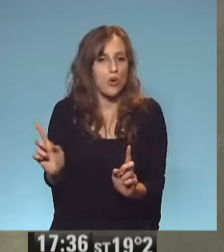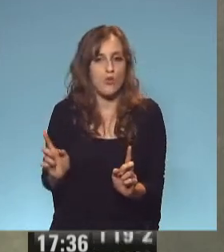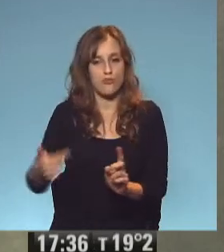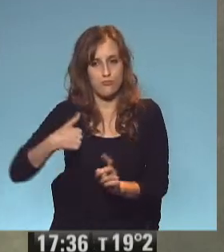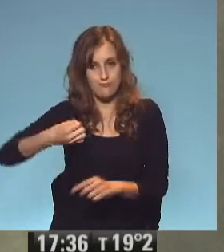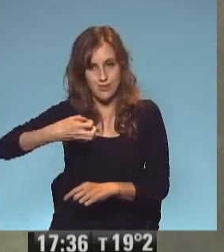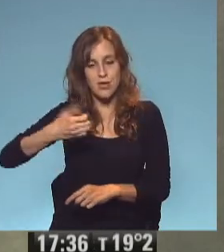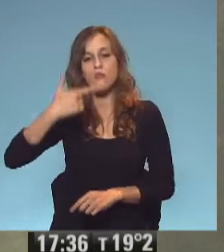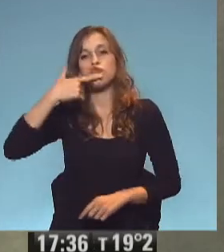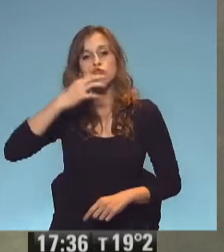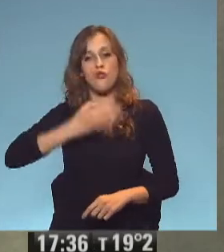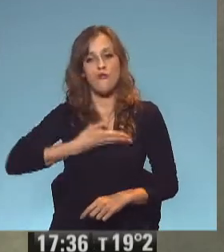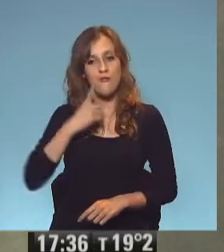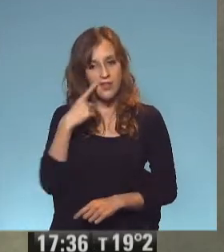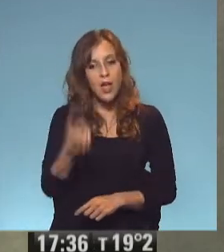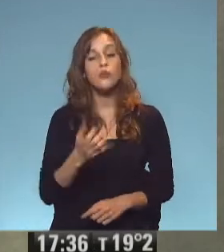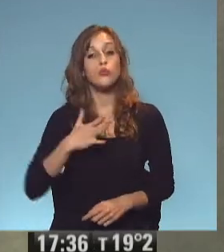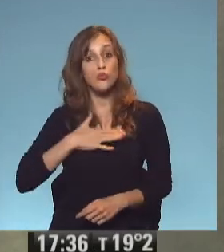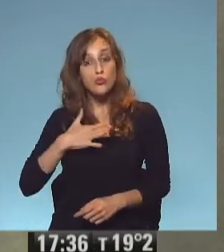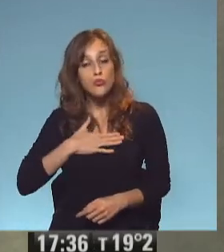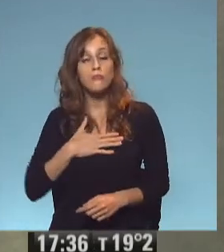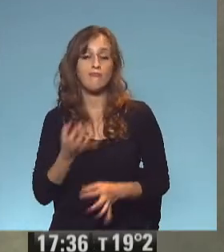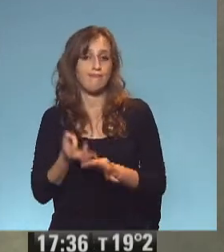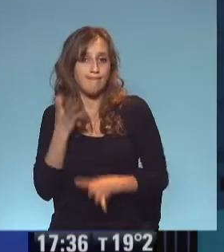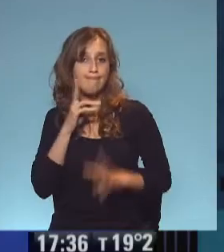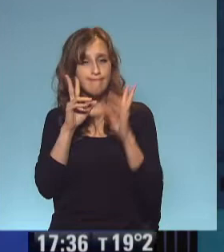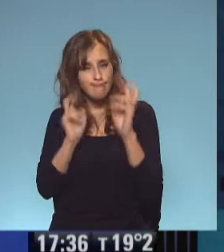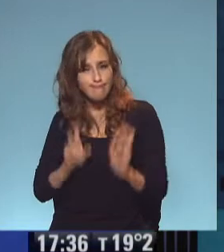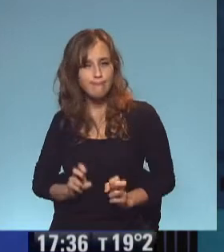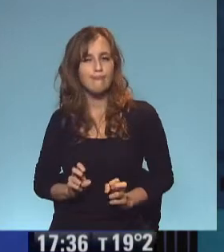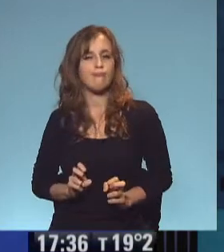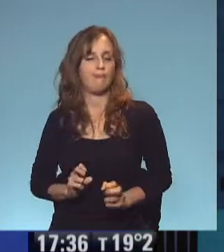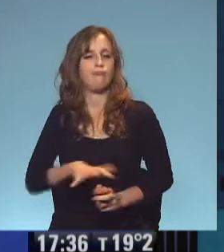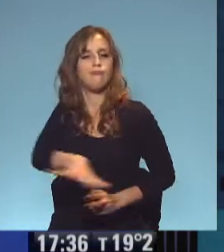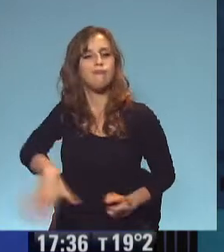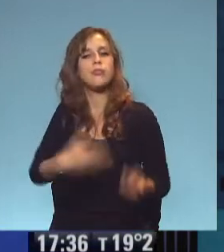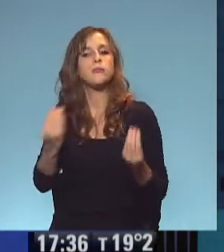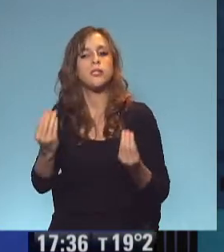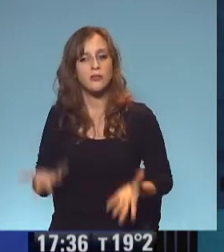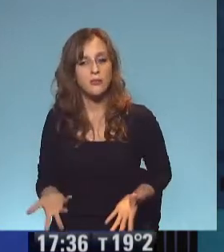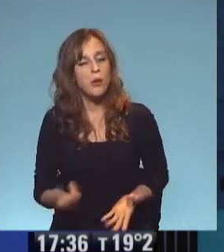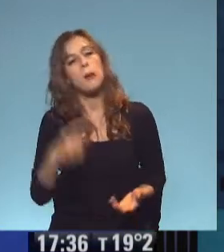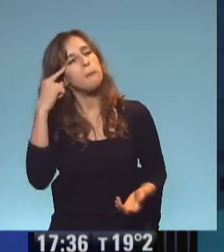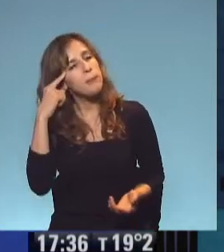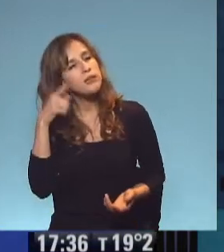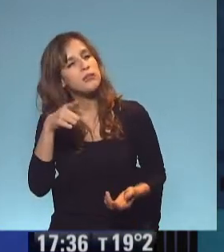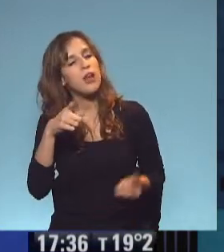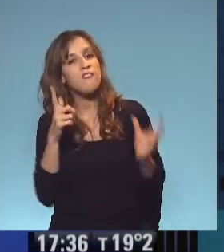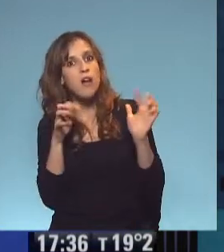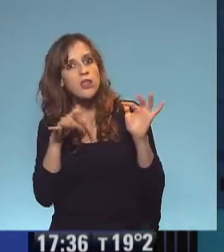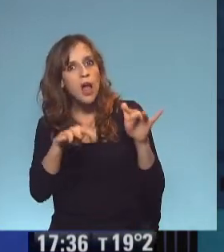es Sofía y estoy investigando qué pasa en el pueblo. Señor policía, ¿cree que el pueblo fue invadido por fantasmas